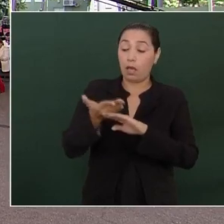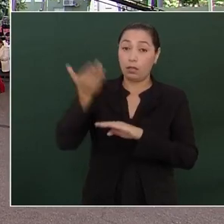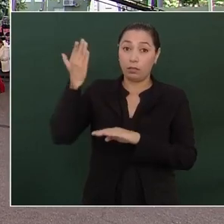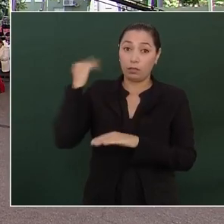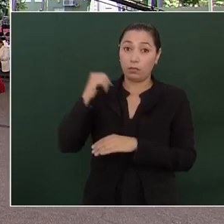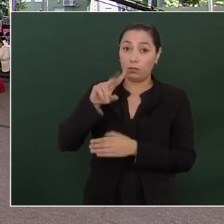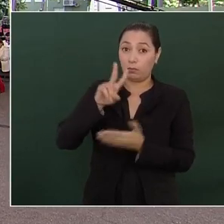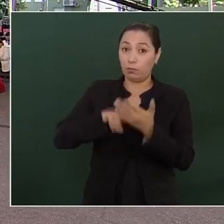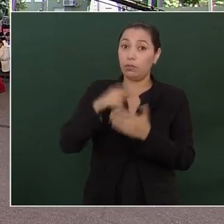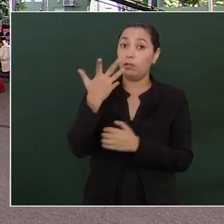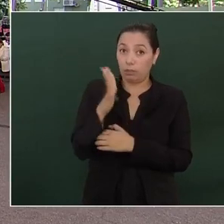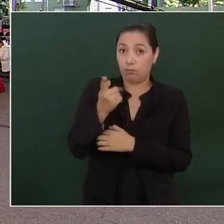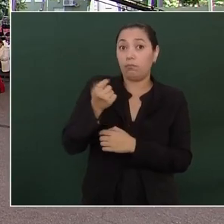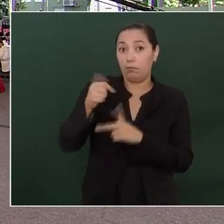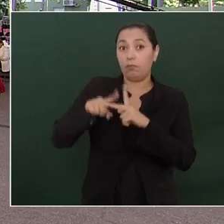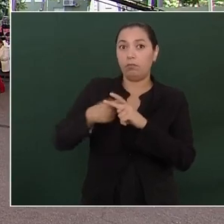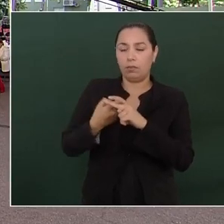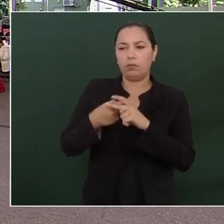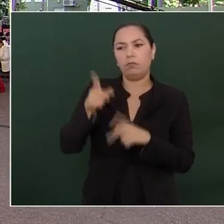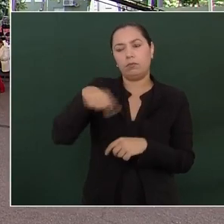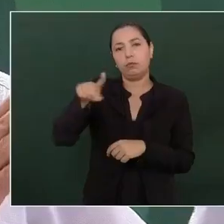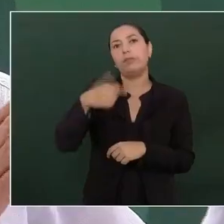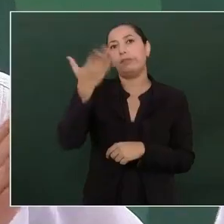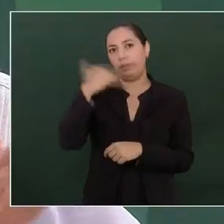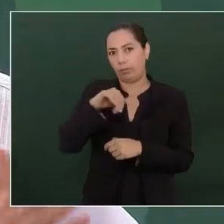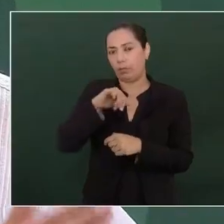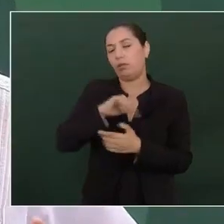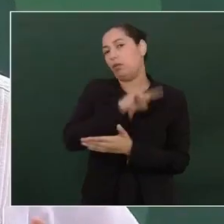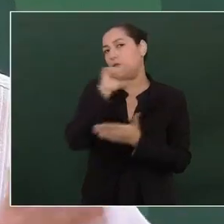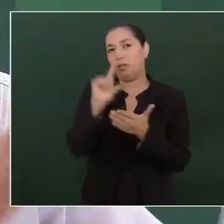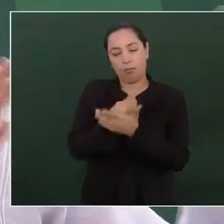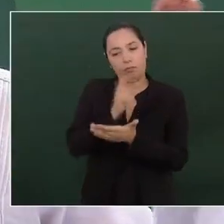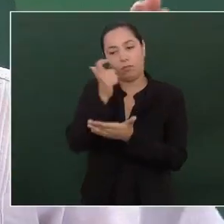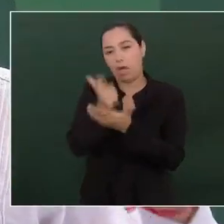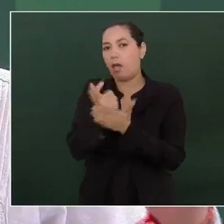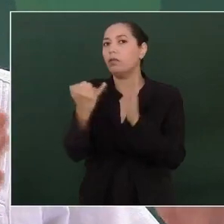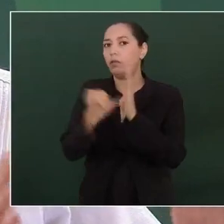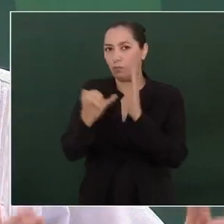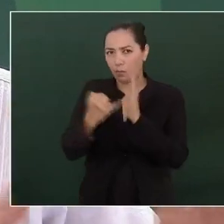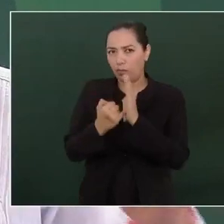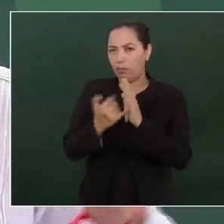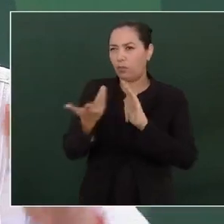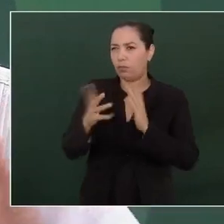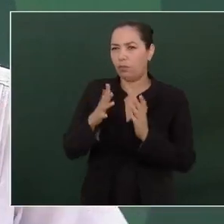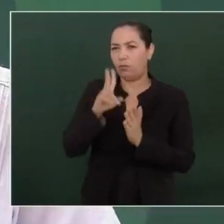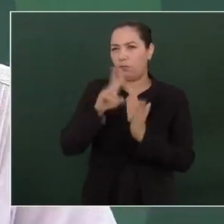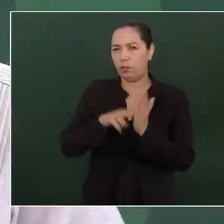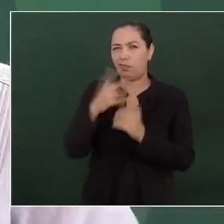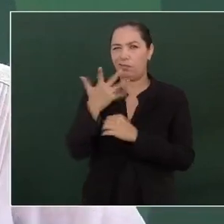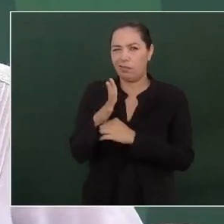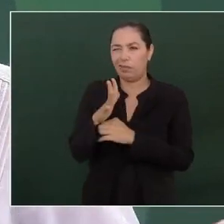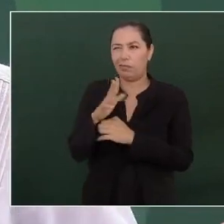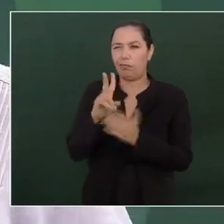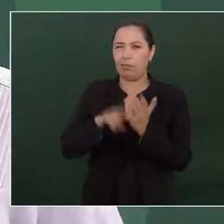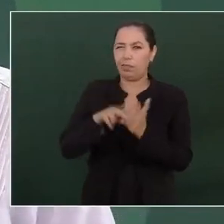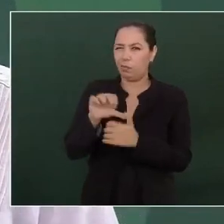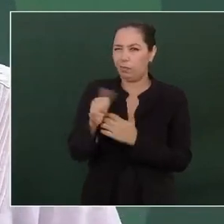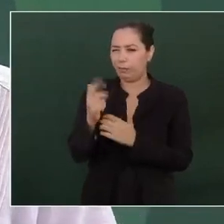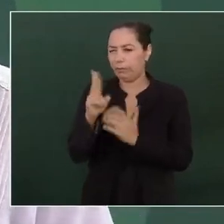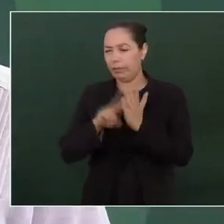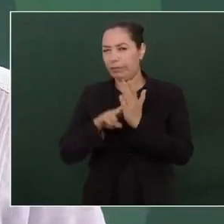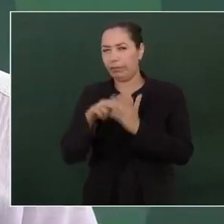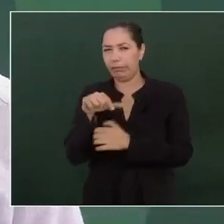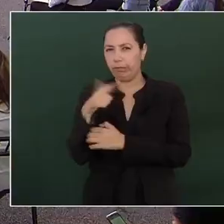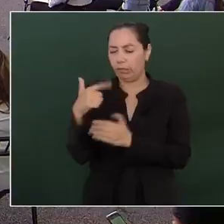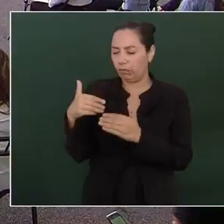decir, la obligación de pagar impuestos se generó desde 2010 o 2011 o 2012, en diferentes